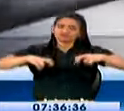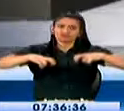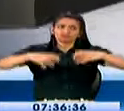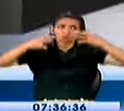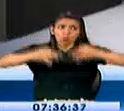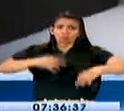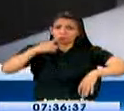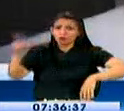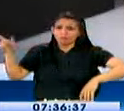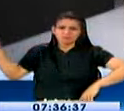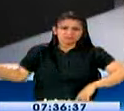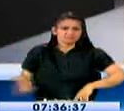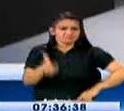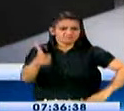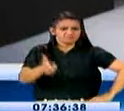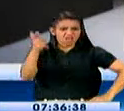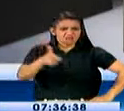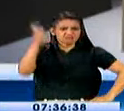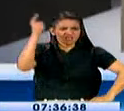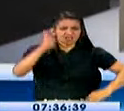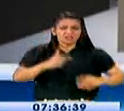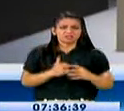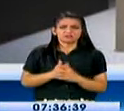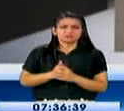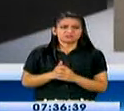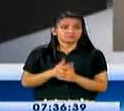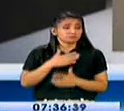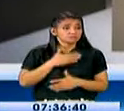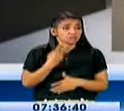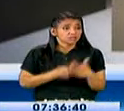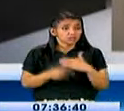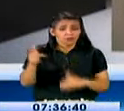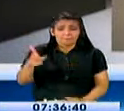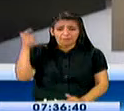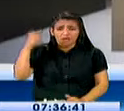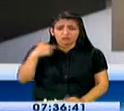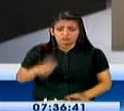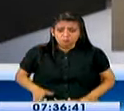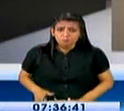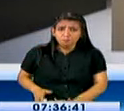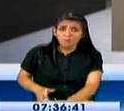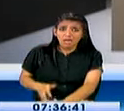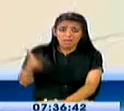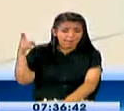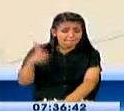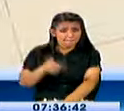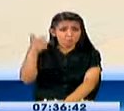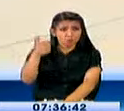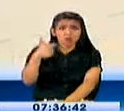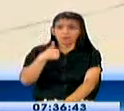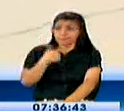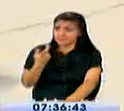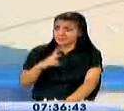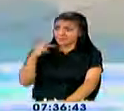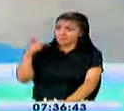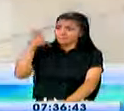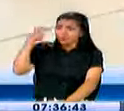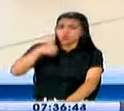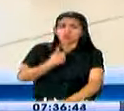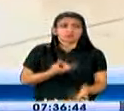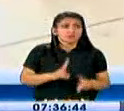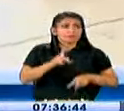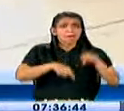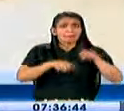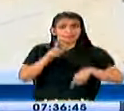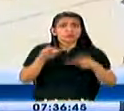sujeto armado se acercó por atrás a disparar. Le dispararon a mi hijo en la pierna, al muslo derecho, a mí también y a un amigo